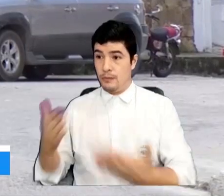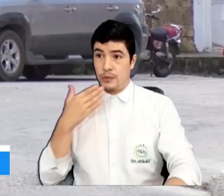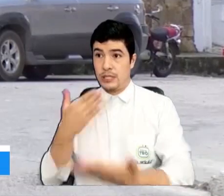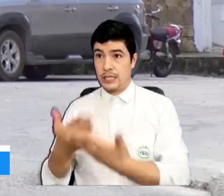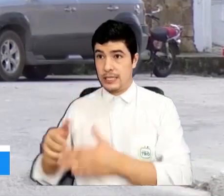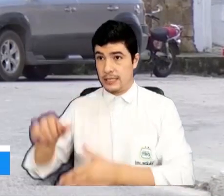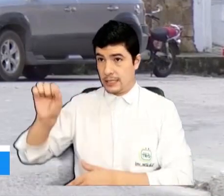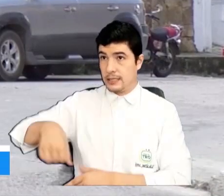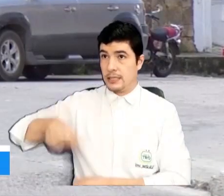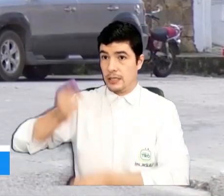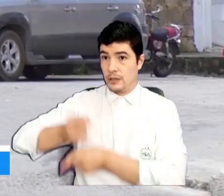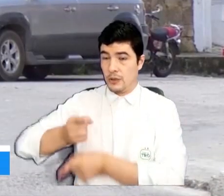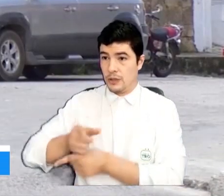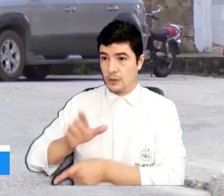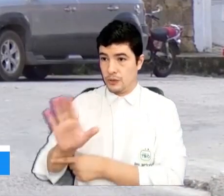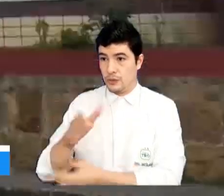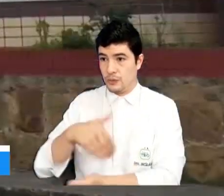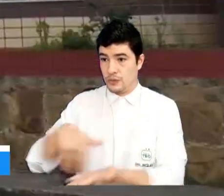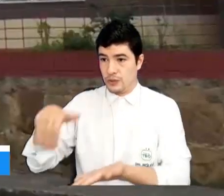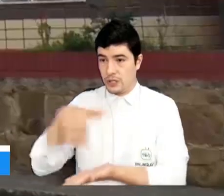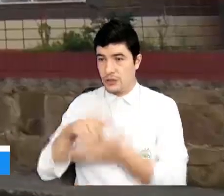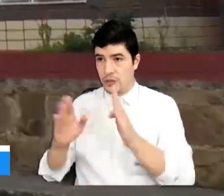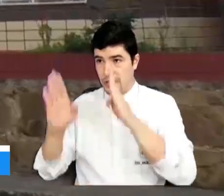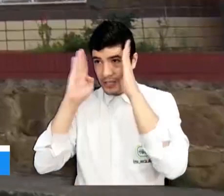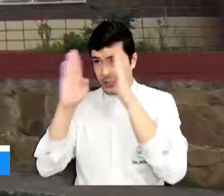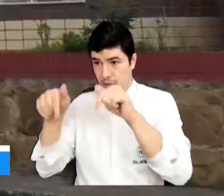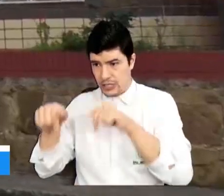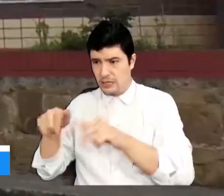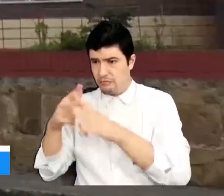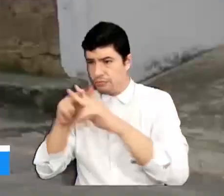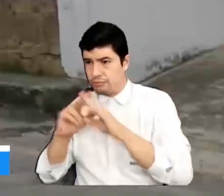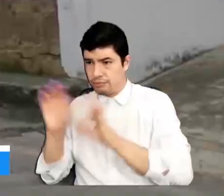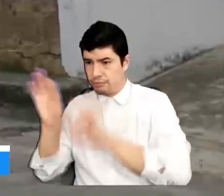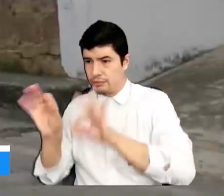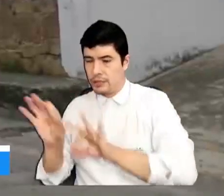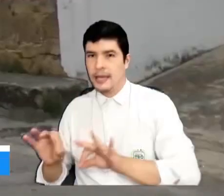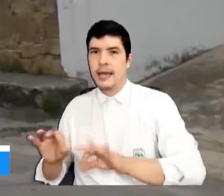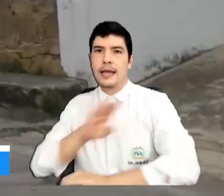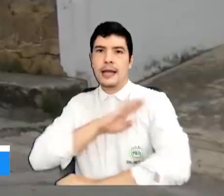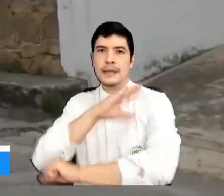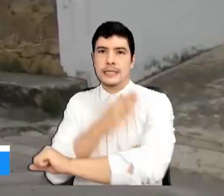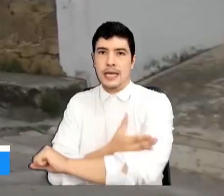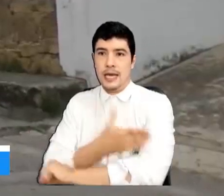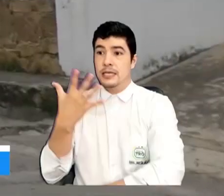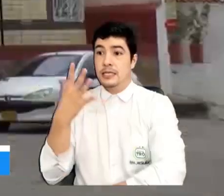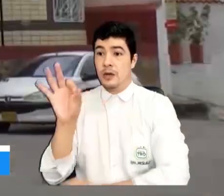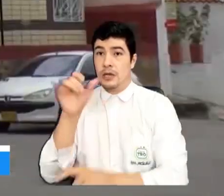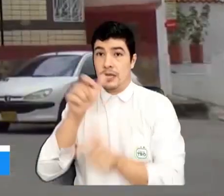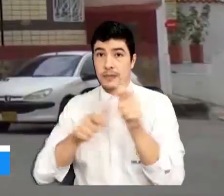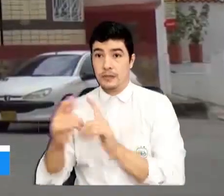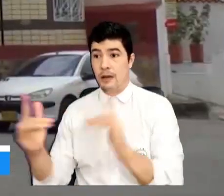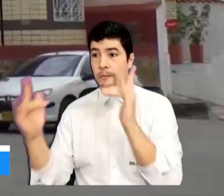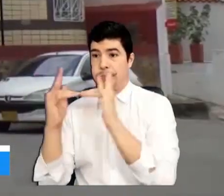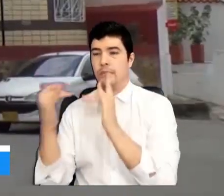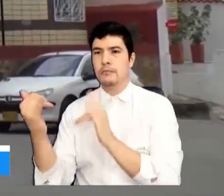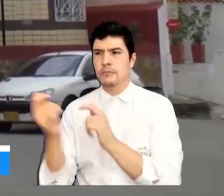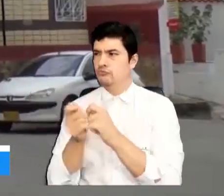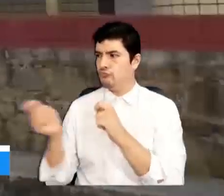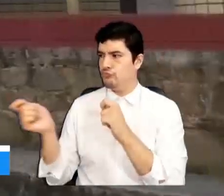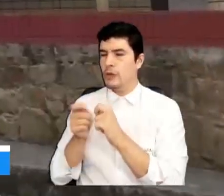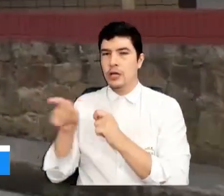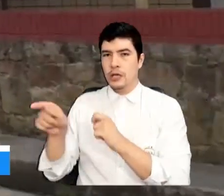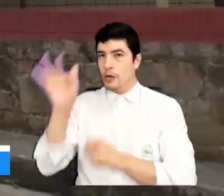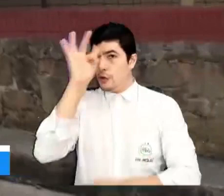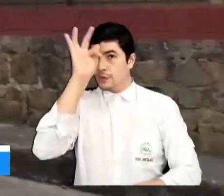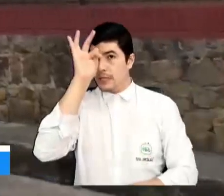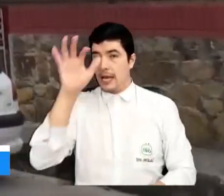pasos del hospital en Málaga. Para este centro de extensión se utilizará la planta física de Asomate, sede del adulto mayor,